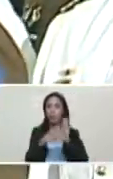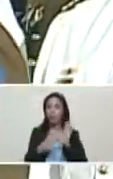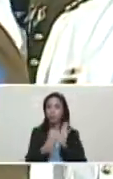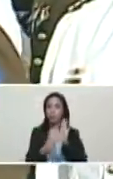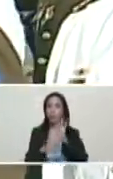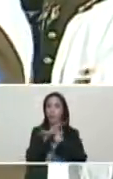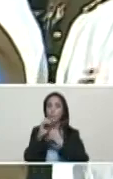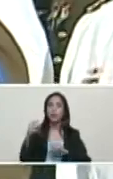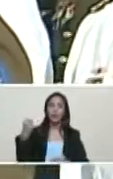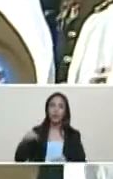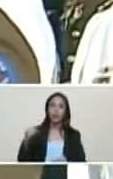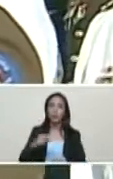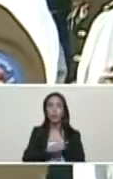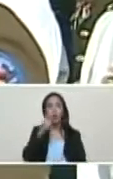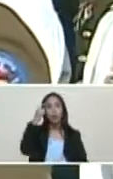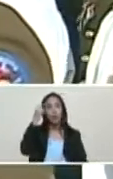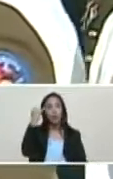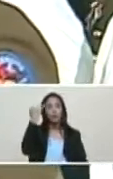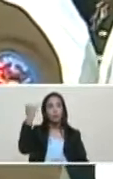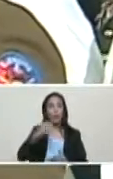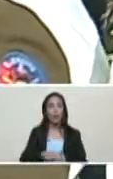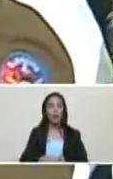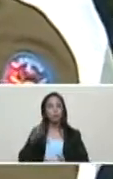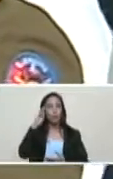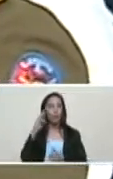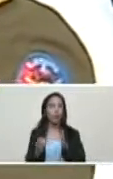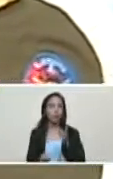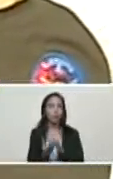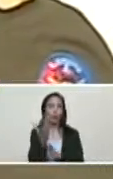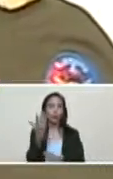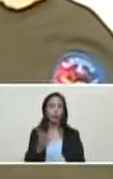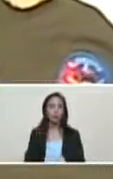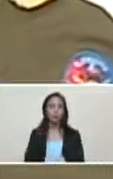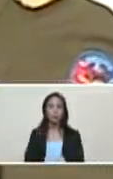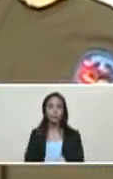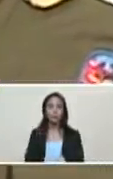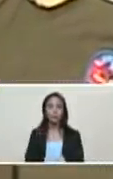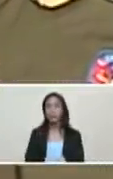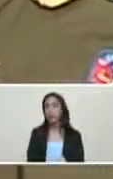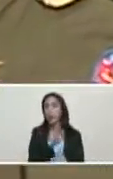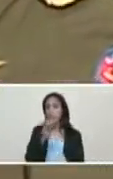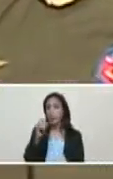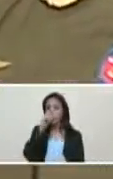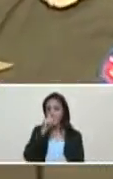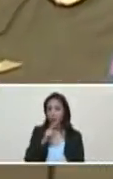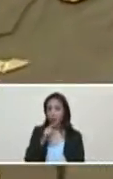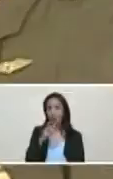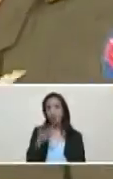Día Nacional de la Memoria Insurgente. Para que el 20 de noviembre de cada año